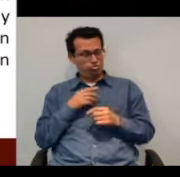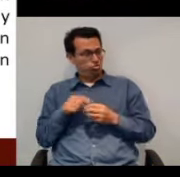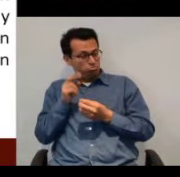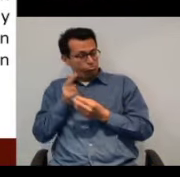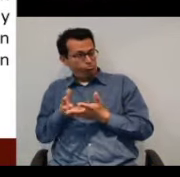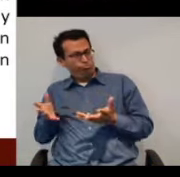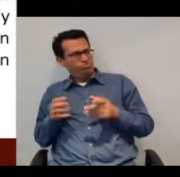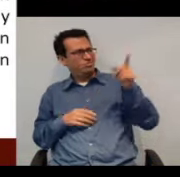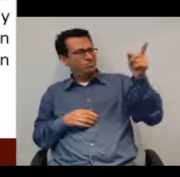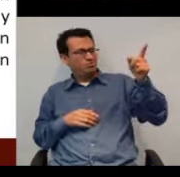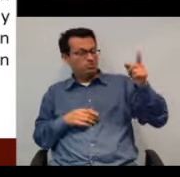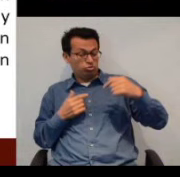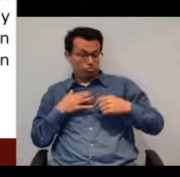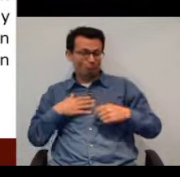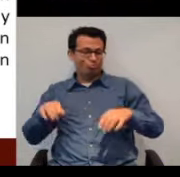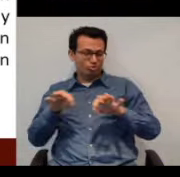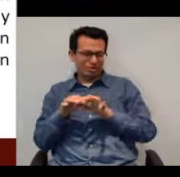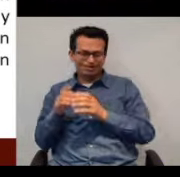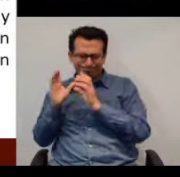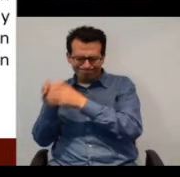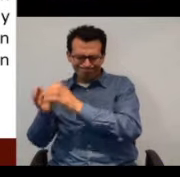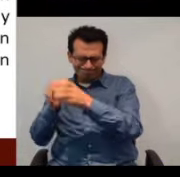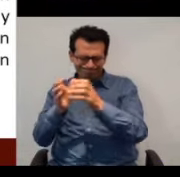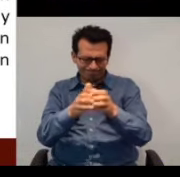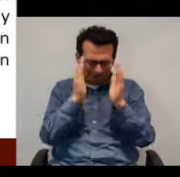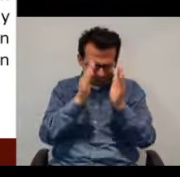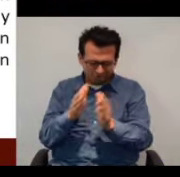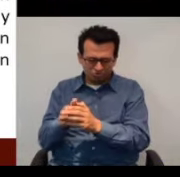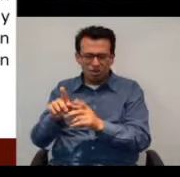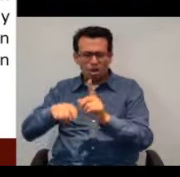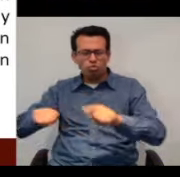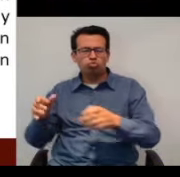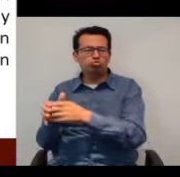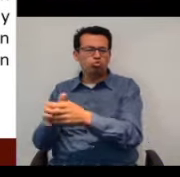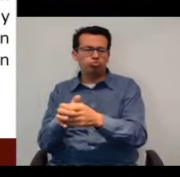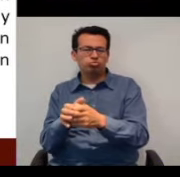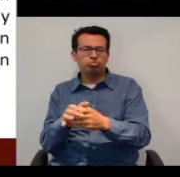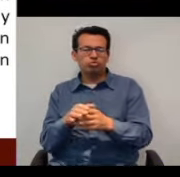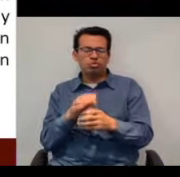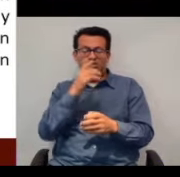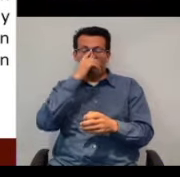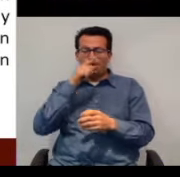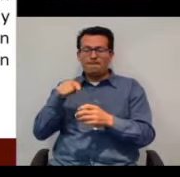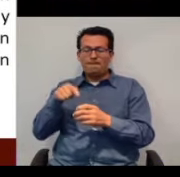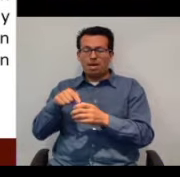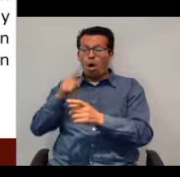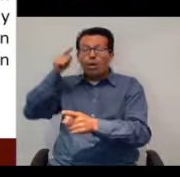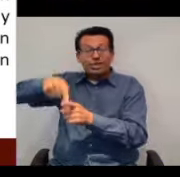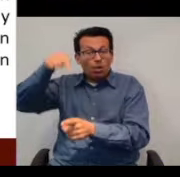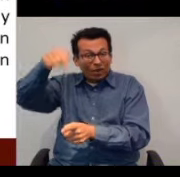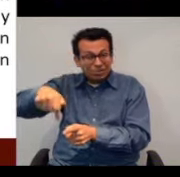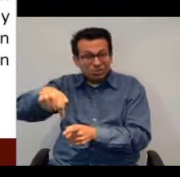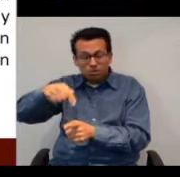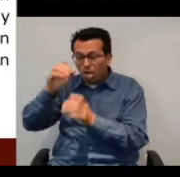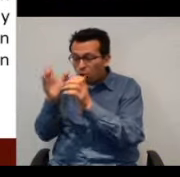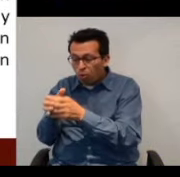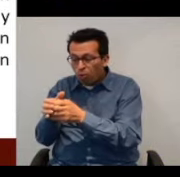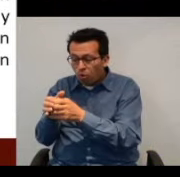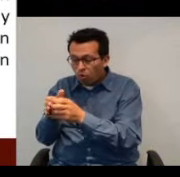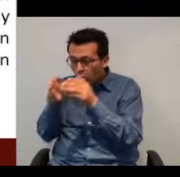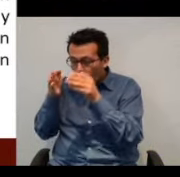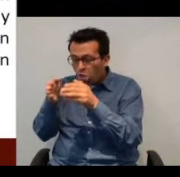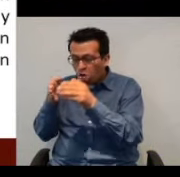es fundamental. Pero tenemos que verla como un paso, no podemos verla como un fin. Es un paso hacia, y lo recuerdo un poco